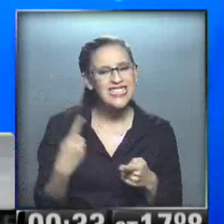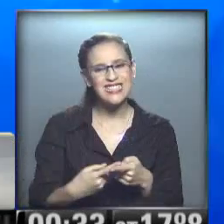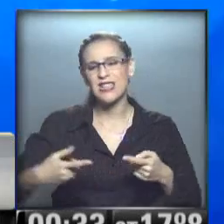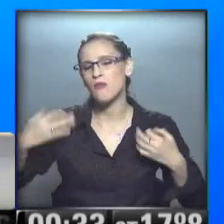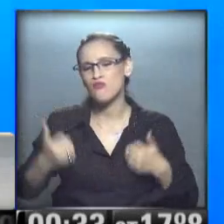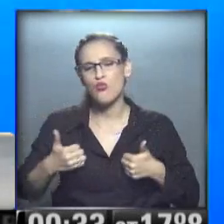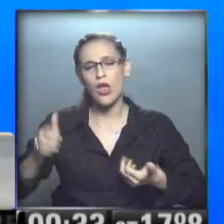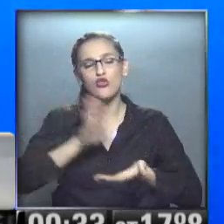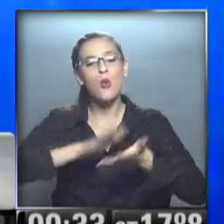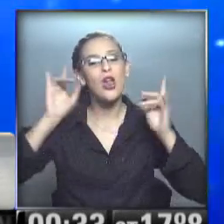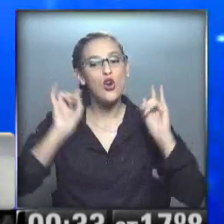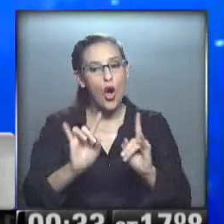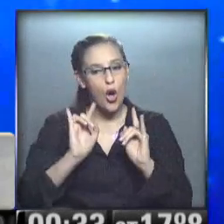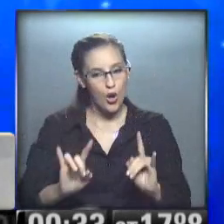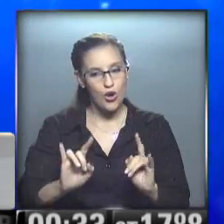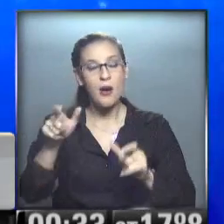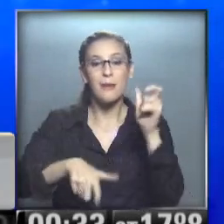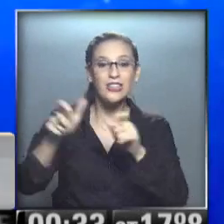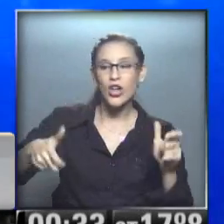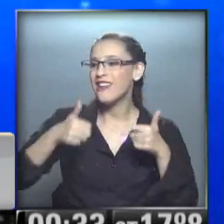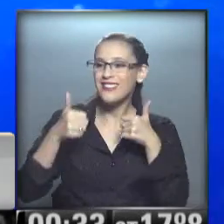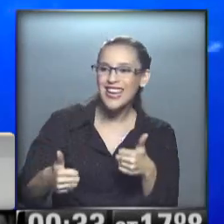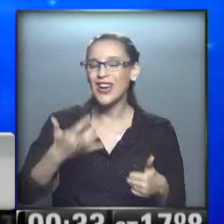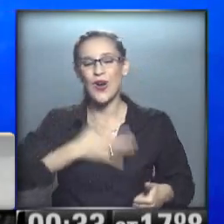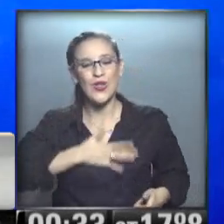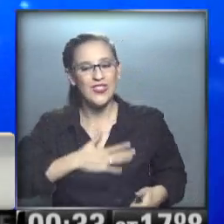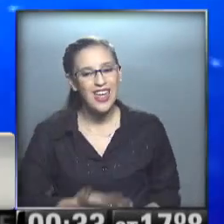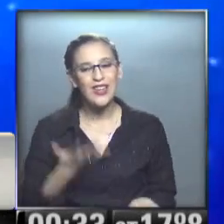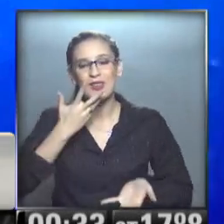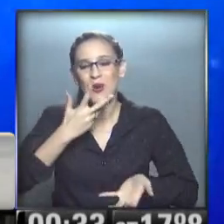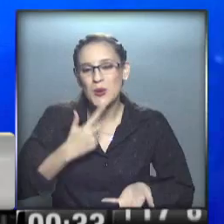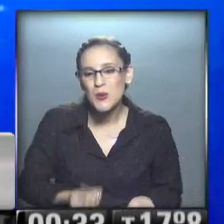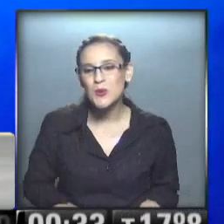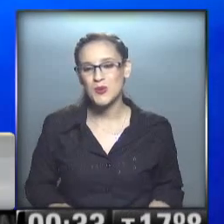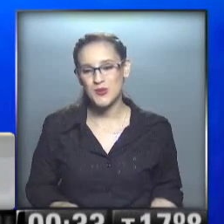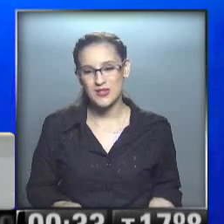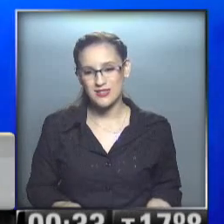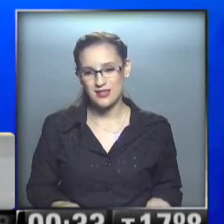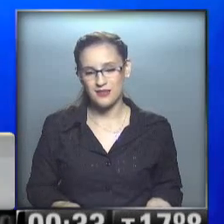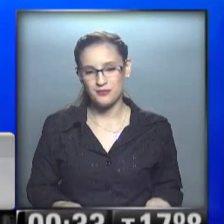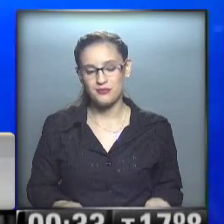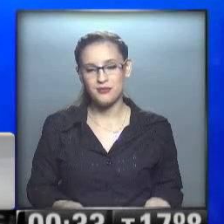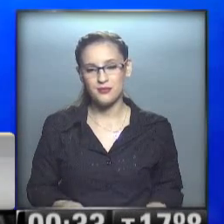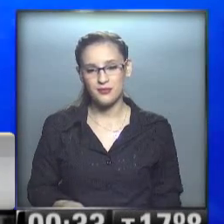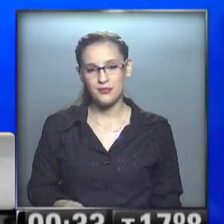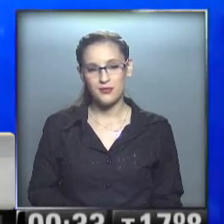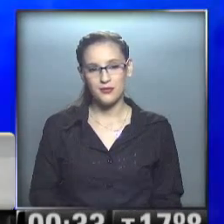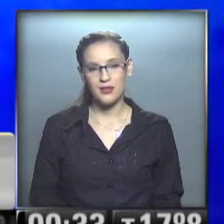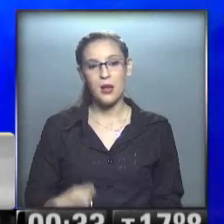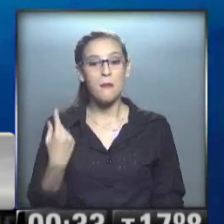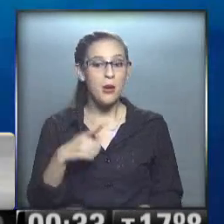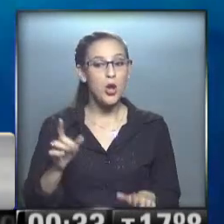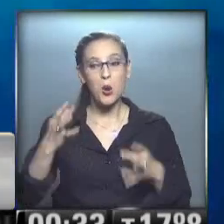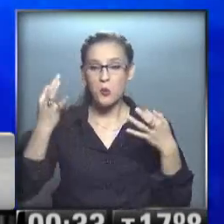tiene que ver con el rock. La gente, obviamente, la está pasando bien, está con su mundo rock and rollero, pero en paz, con